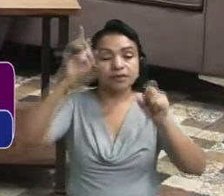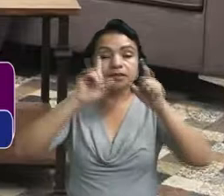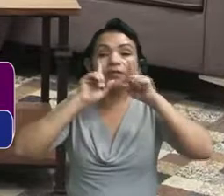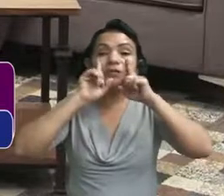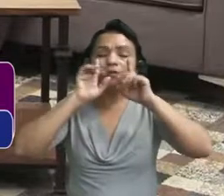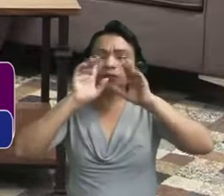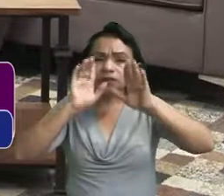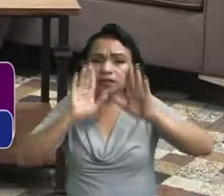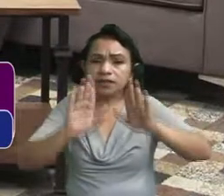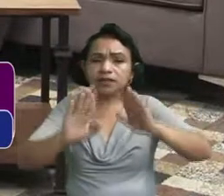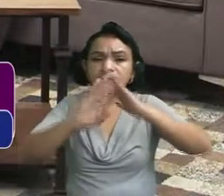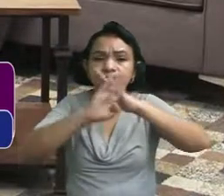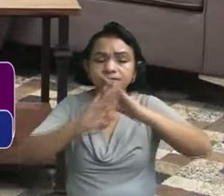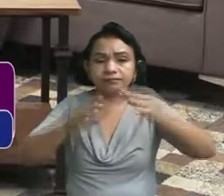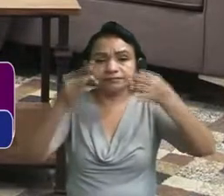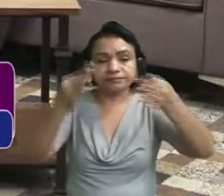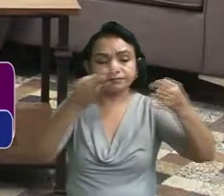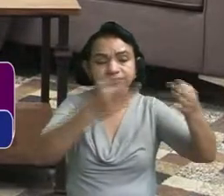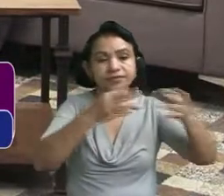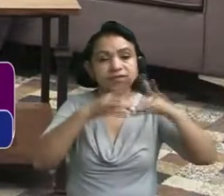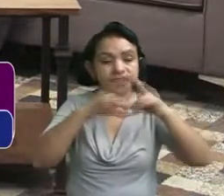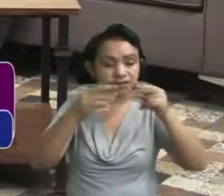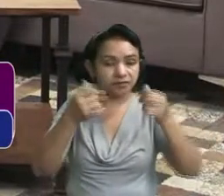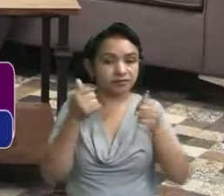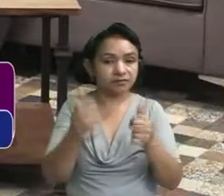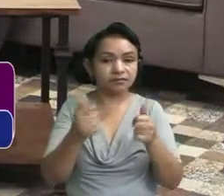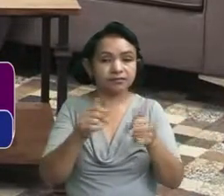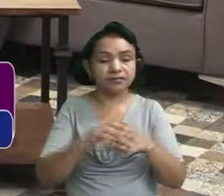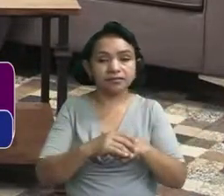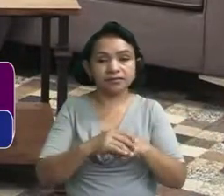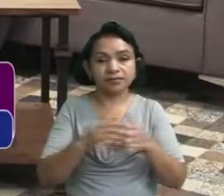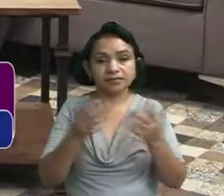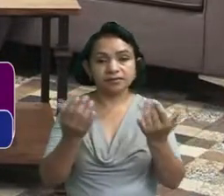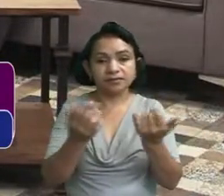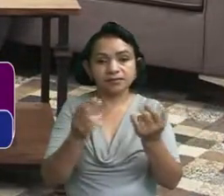seguridad, en la estabilidad y en la tranquilidad. O sea, nosotros somos